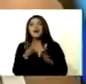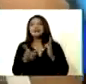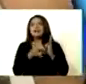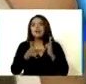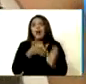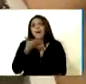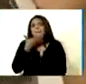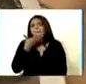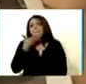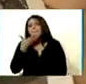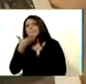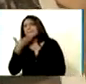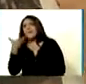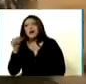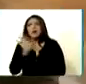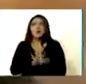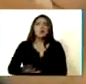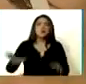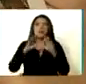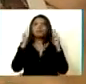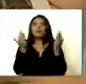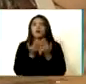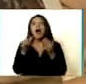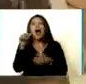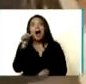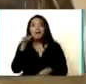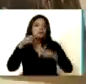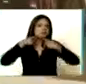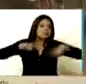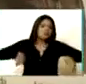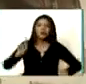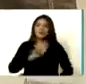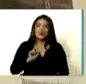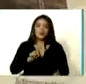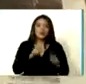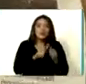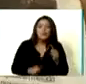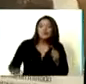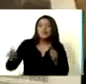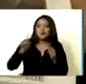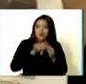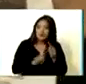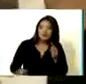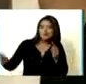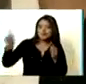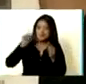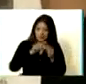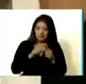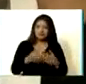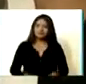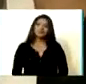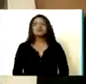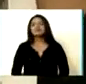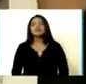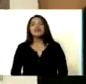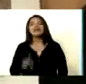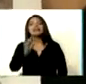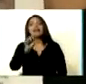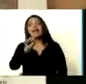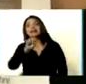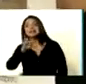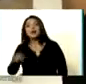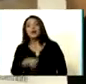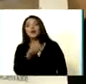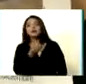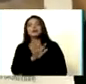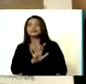mejor, punta de lanza a nivel mundial, y todo el agua no se malgasta, sino que se va a reciclar. Vean acá, Tribunal Supremo ordena al Parlamento